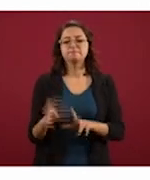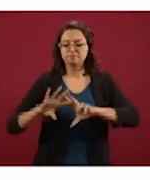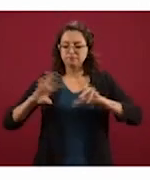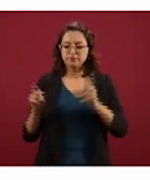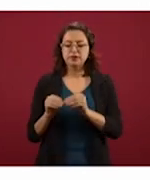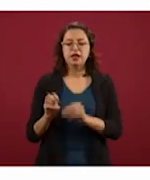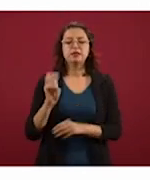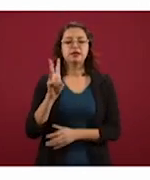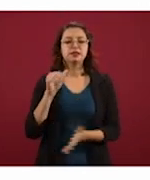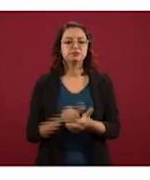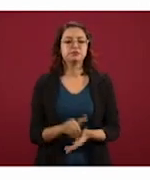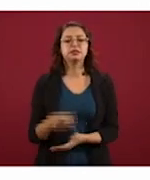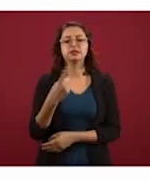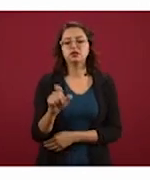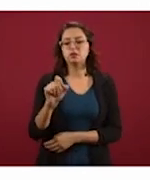de